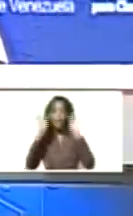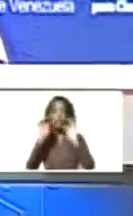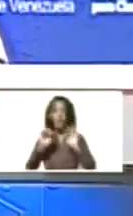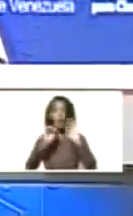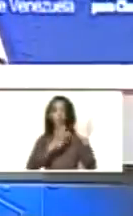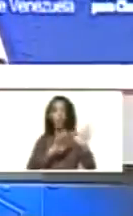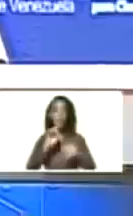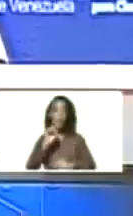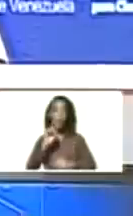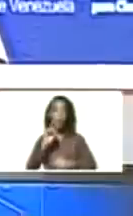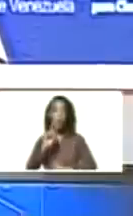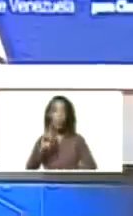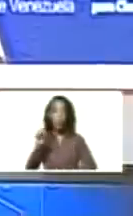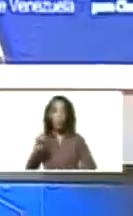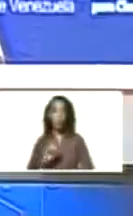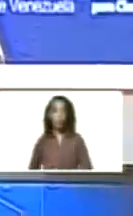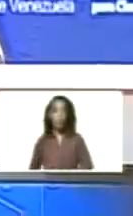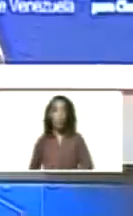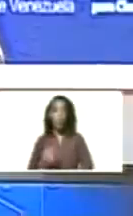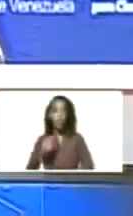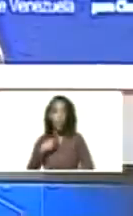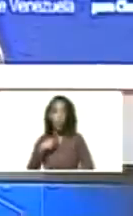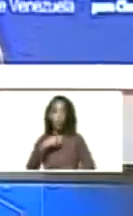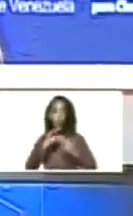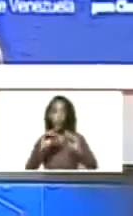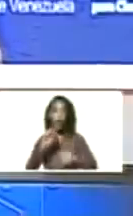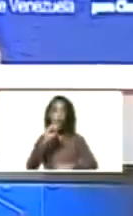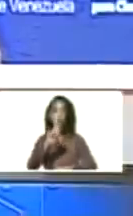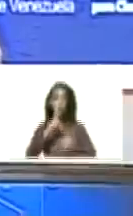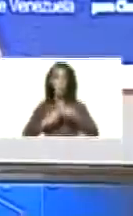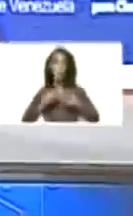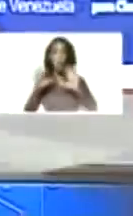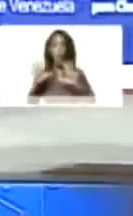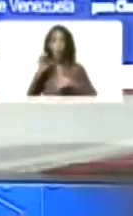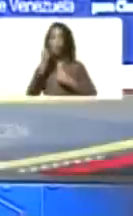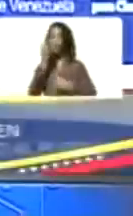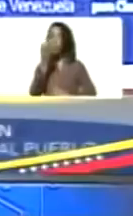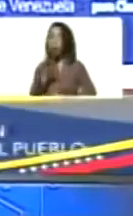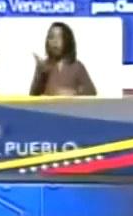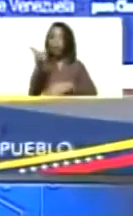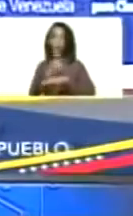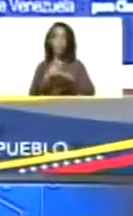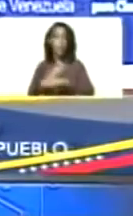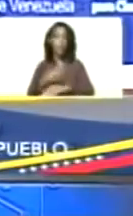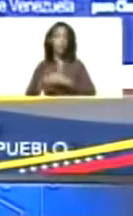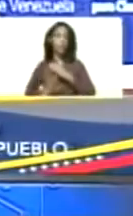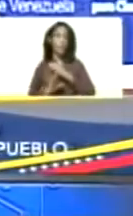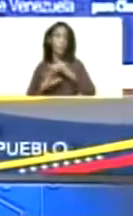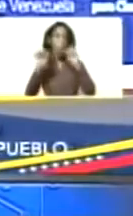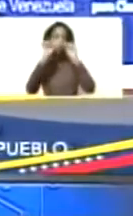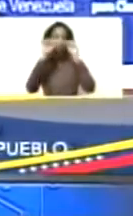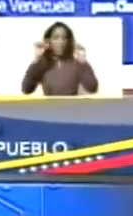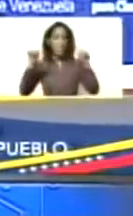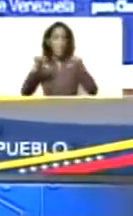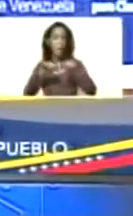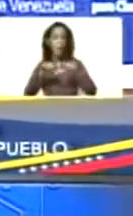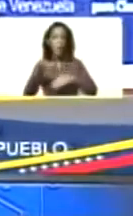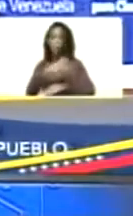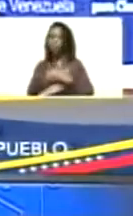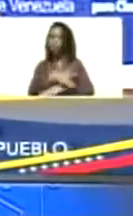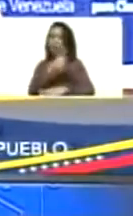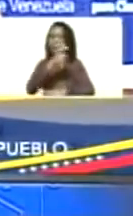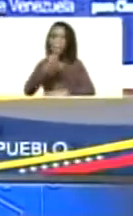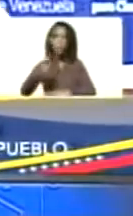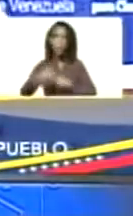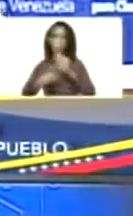911, yo le he llamado el 1x10 para el buen gobierno. Tuviéramos un sistema donde la gente